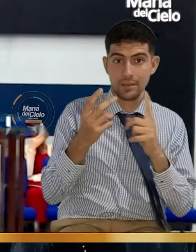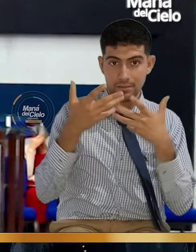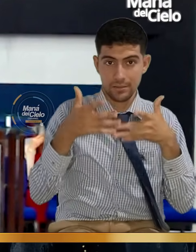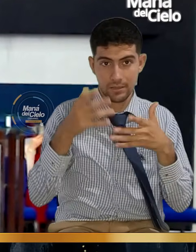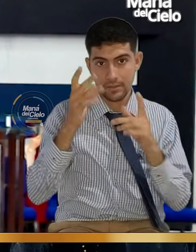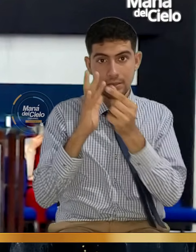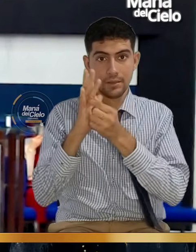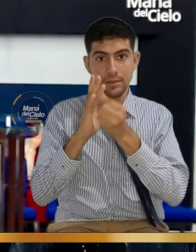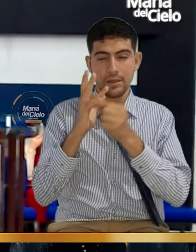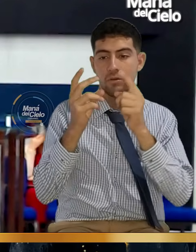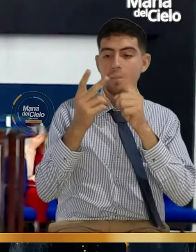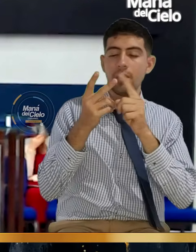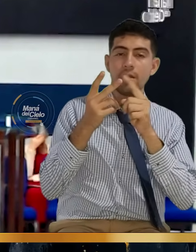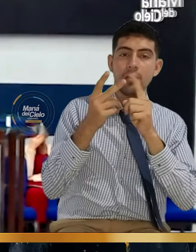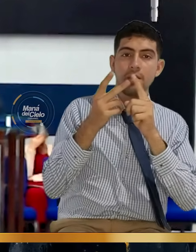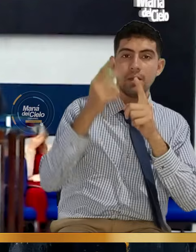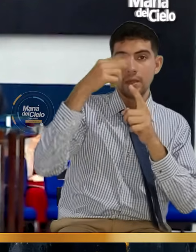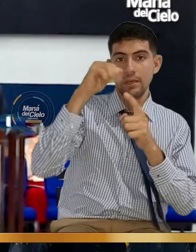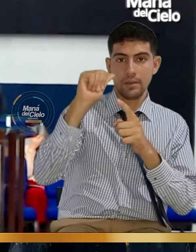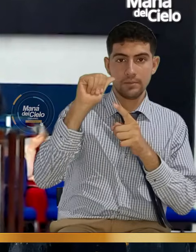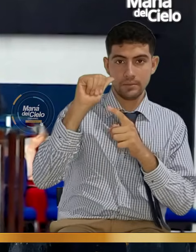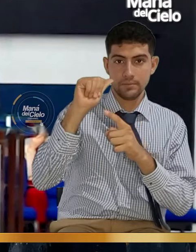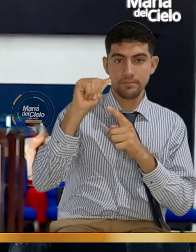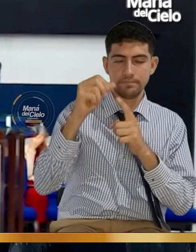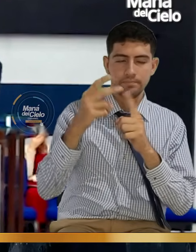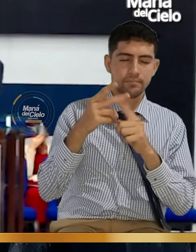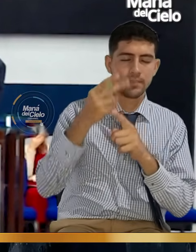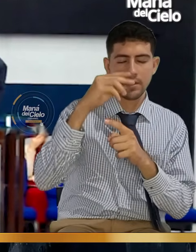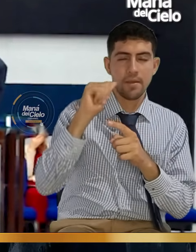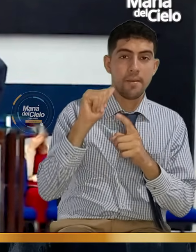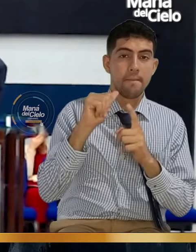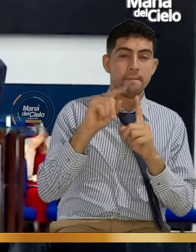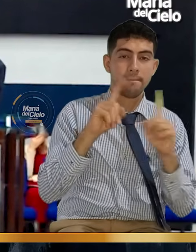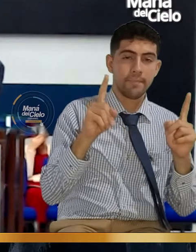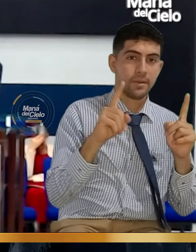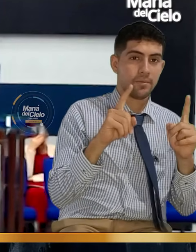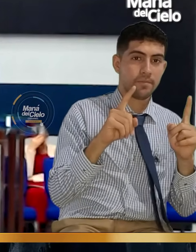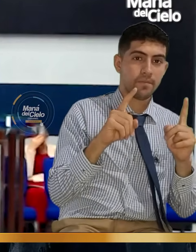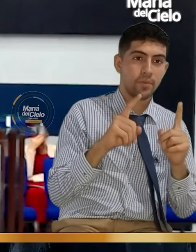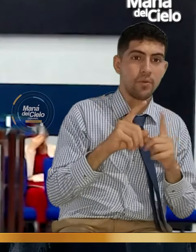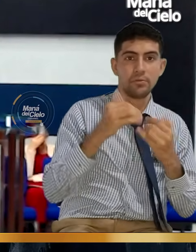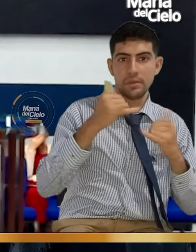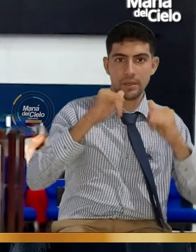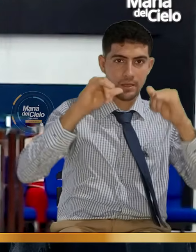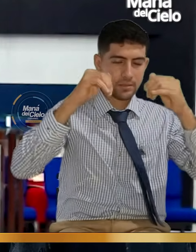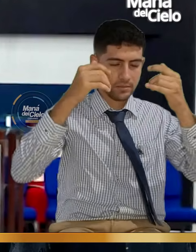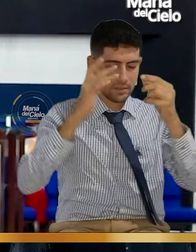sus hijos. Amén, Benjamín. Cierto que sí. Y estaban los hijos de